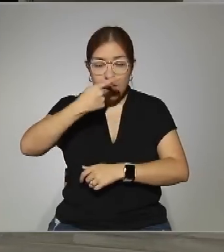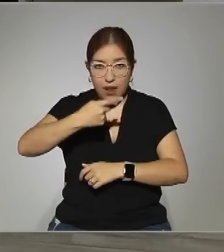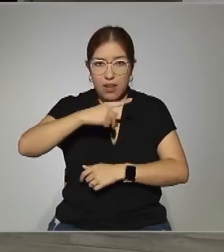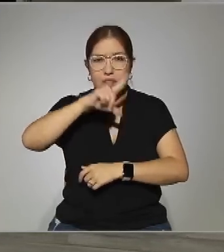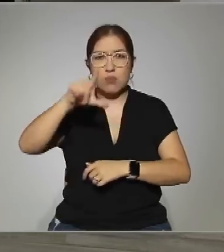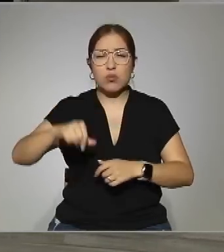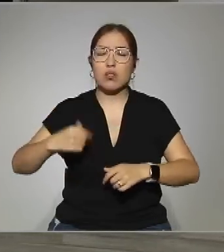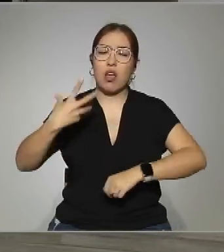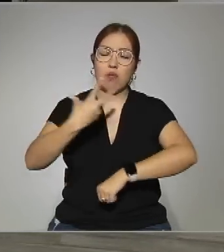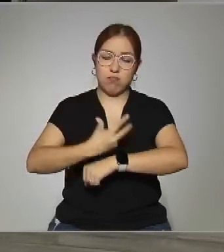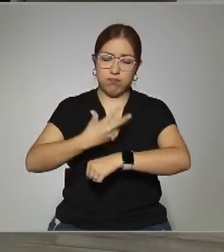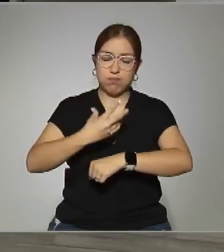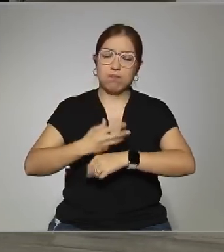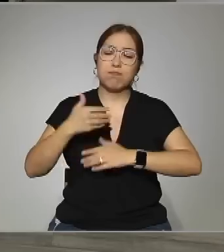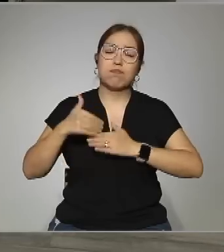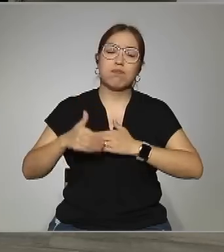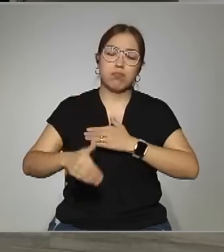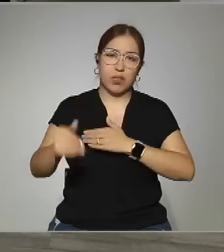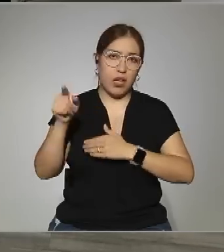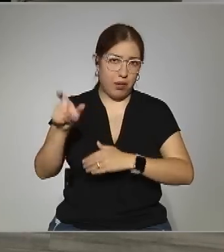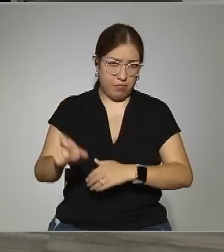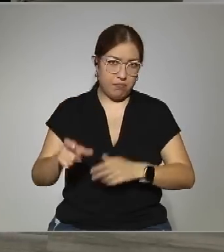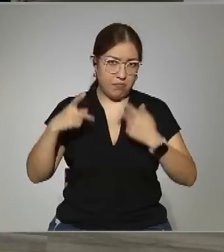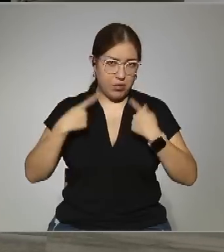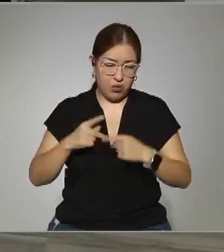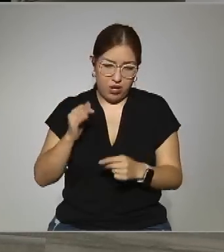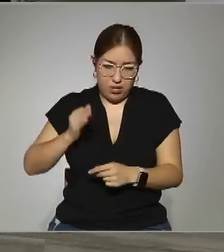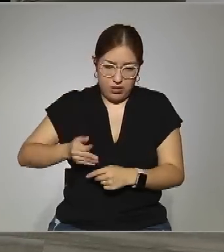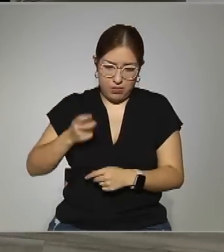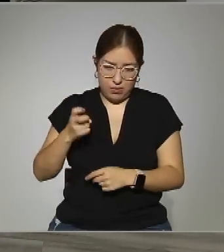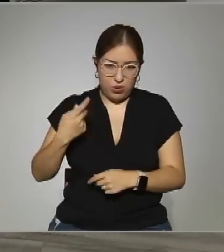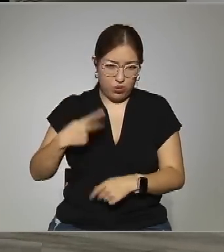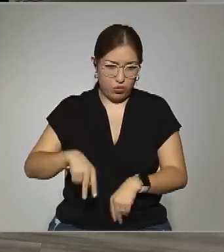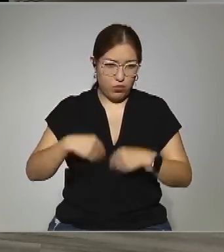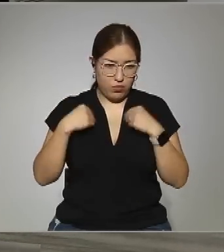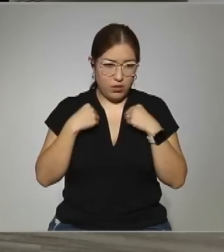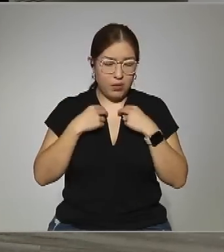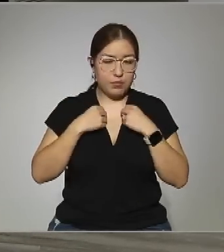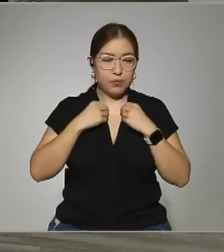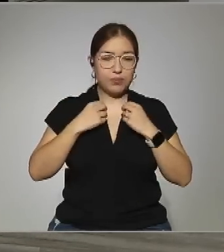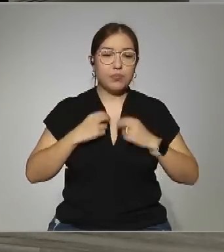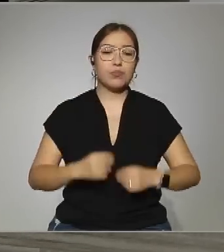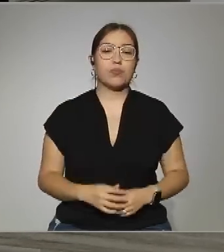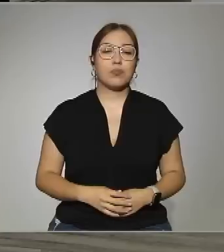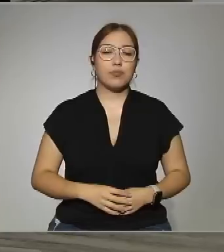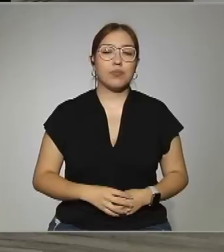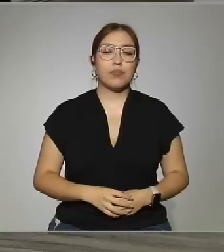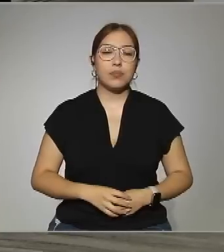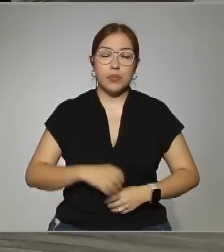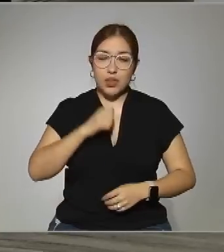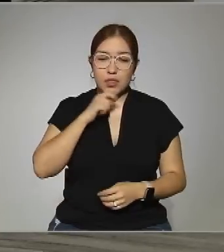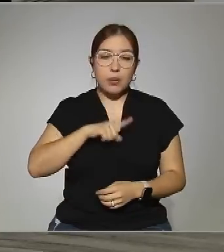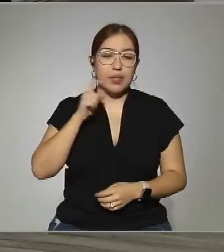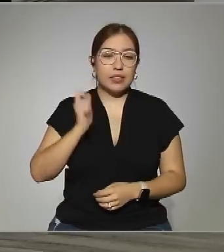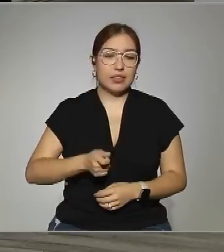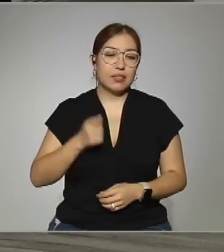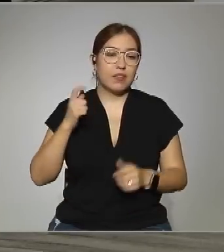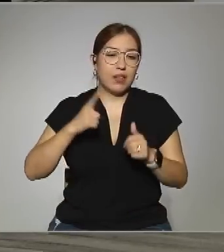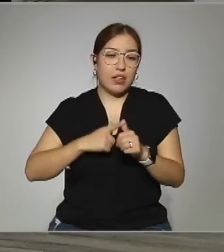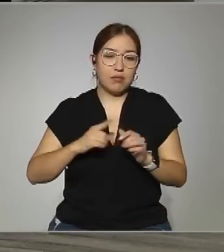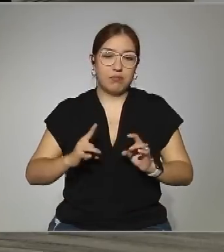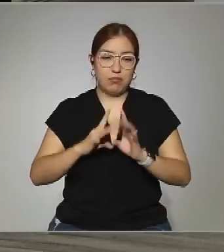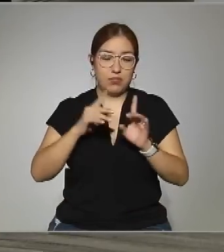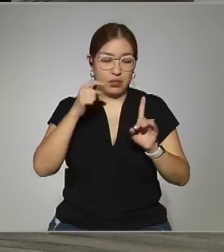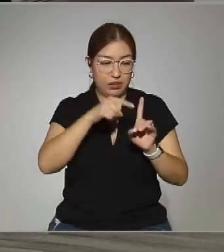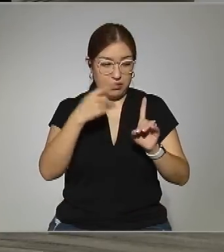que posibilite que pueda vivir con eso. Claro. Es un impacto, Cris. Es un impacto. Un impacto que llega a la